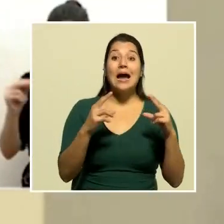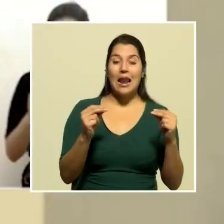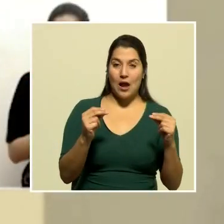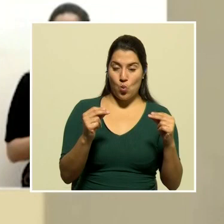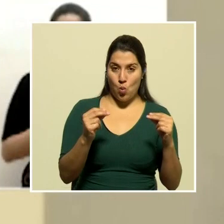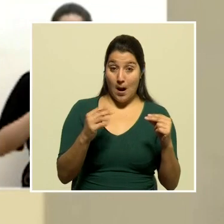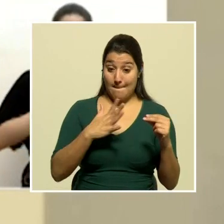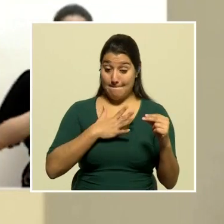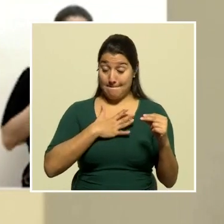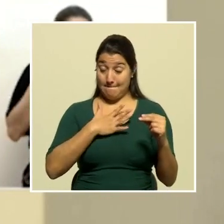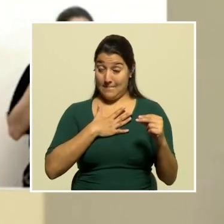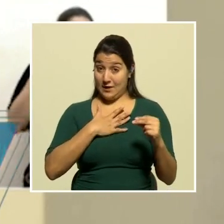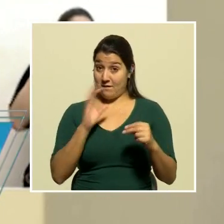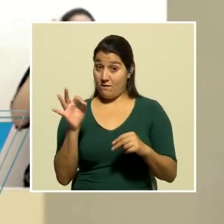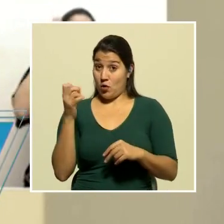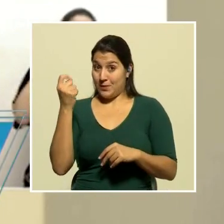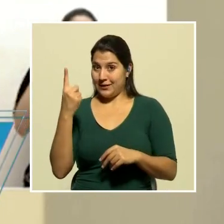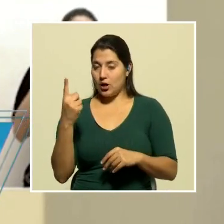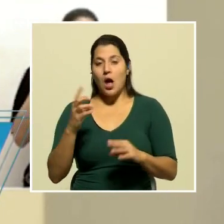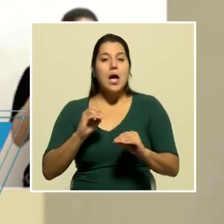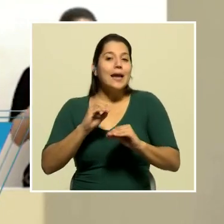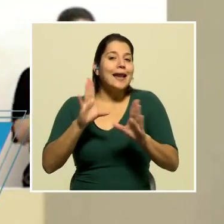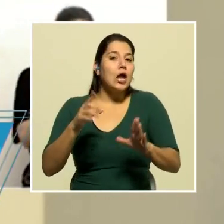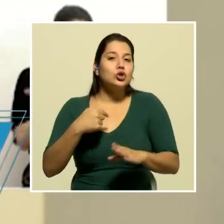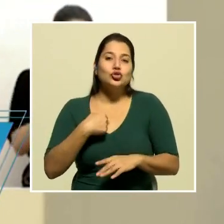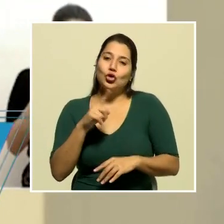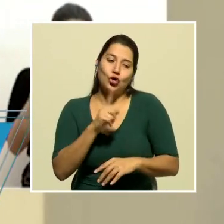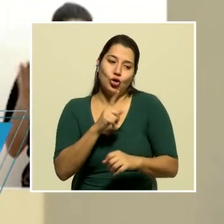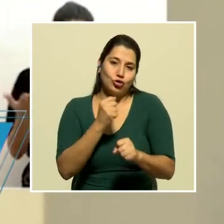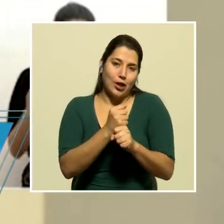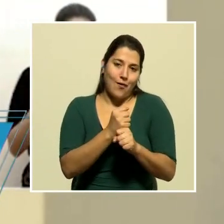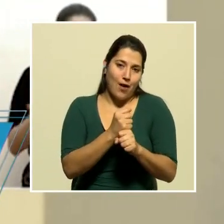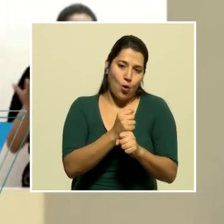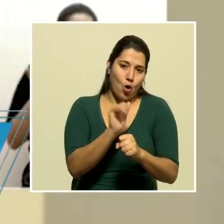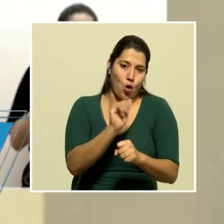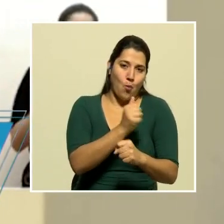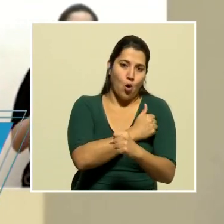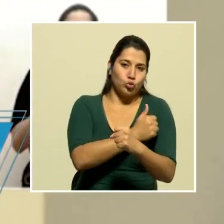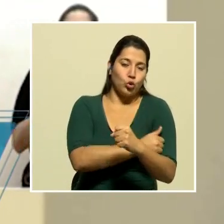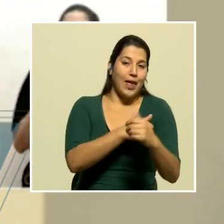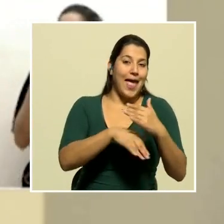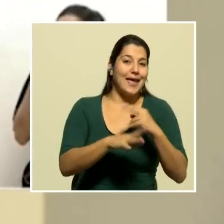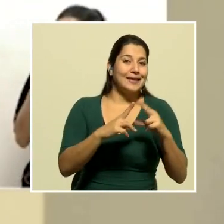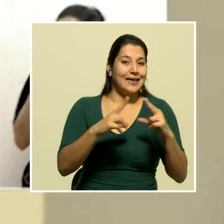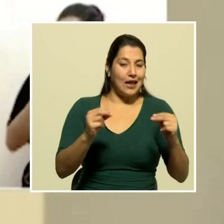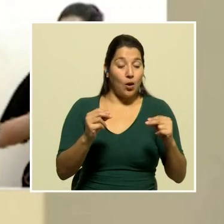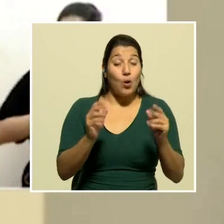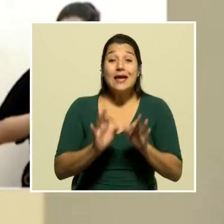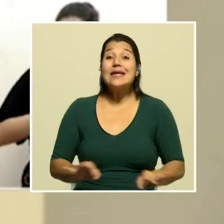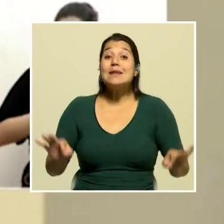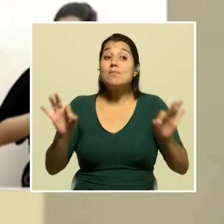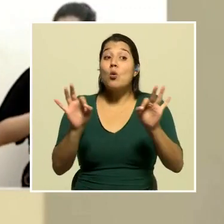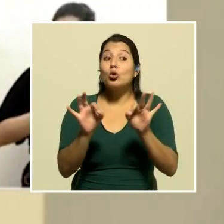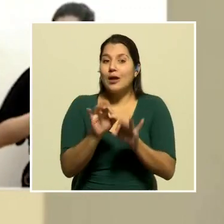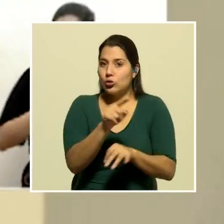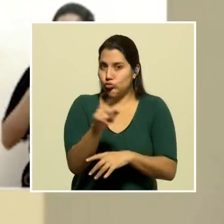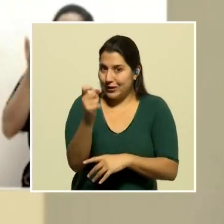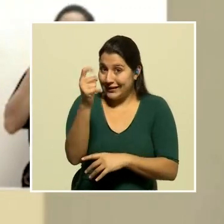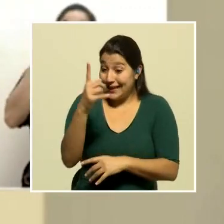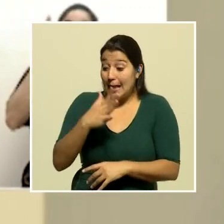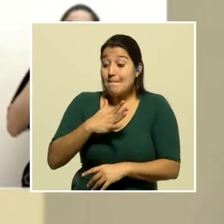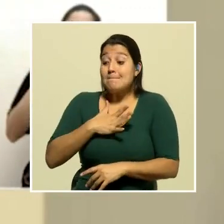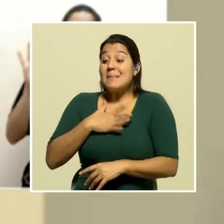mi interpretación, porque claro, yo no soy autoridad de Nicaragua y es importante que se entienda que como yo he interpretado